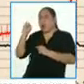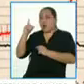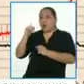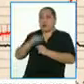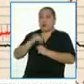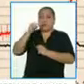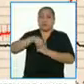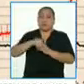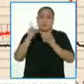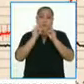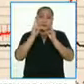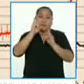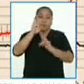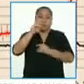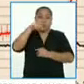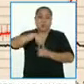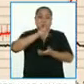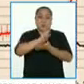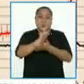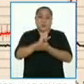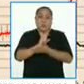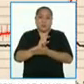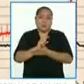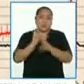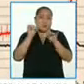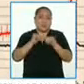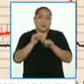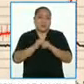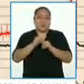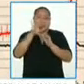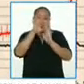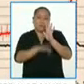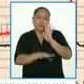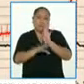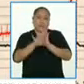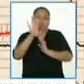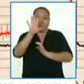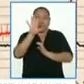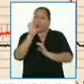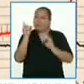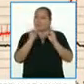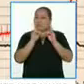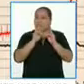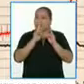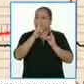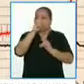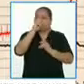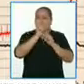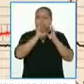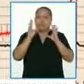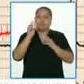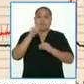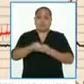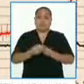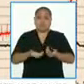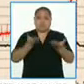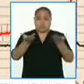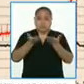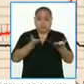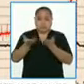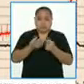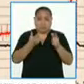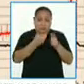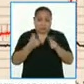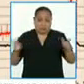está aún muy complicada. Quedan diariamente, como mencionaba, menos de 10, menos de 5 camas por día, las cuales se van habilitando, pero ya hay una lista de